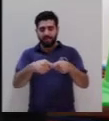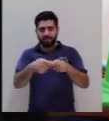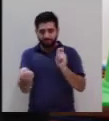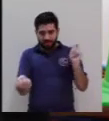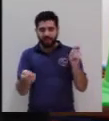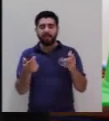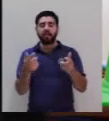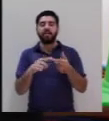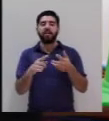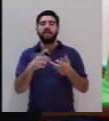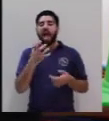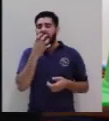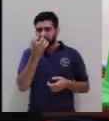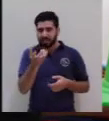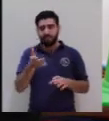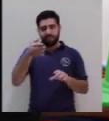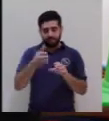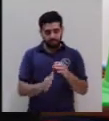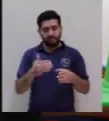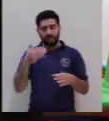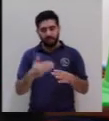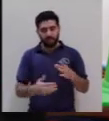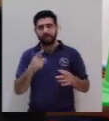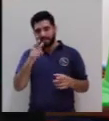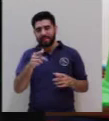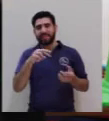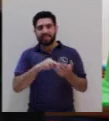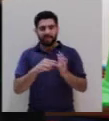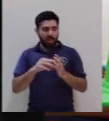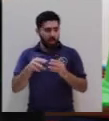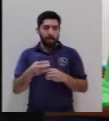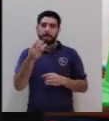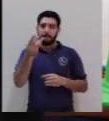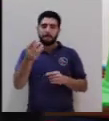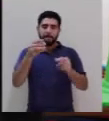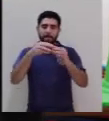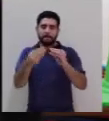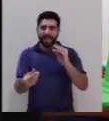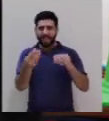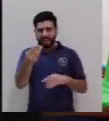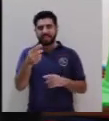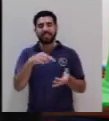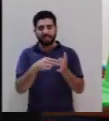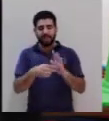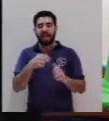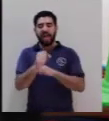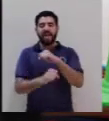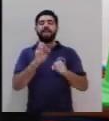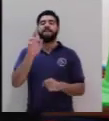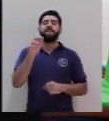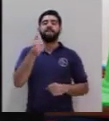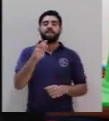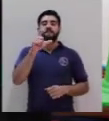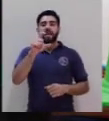tortillas, a partir cualquier las alimento verduras. Se podría ver sí, las en realidad las fracciones se encuentran en todo momento, ¿sí?